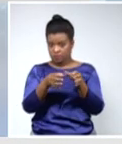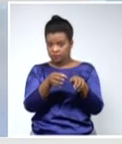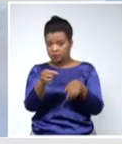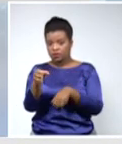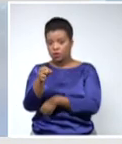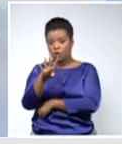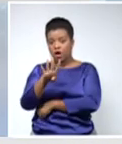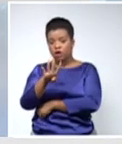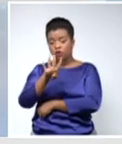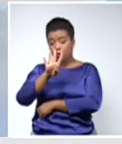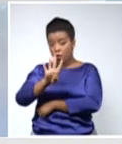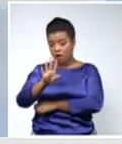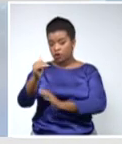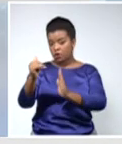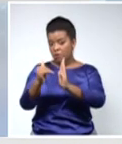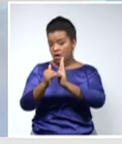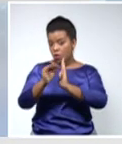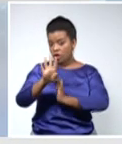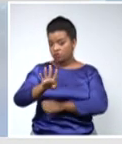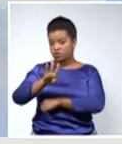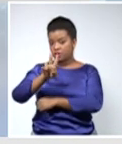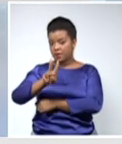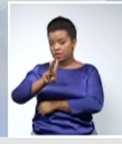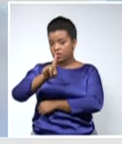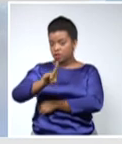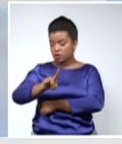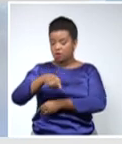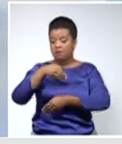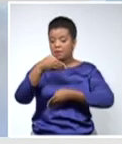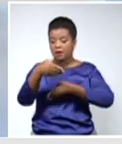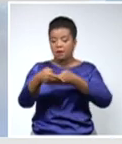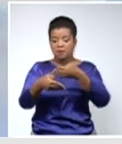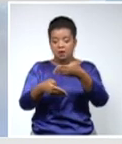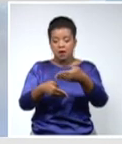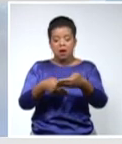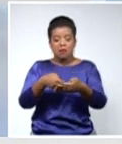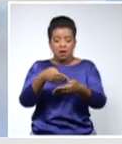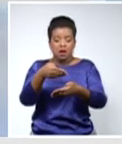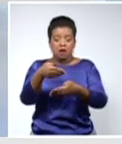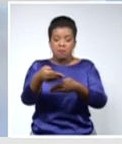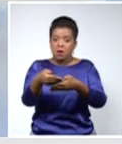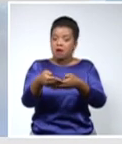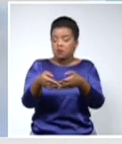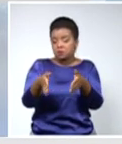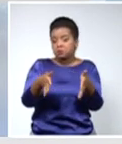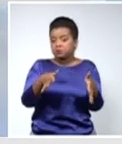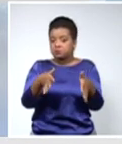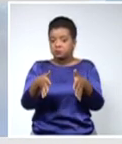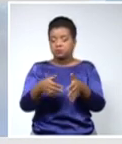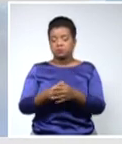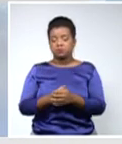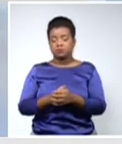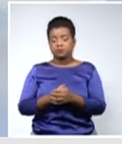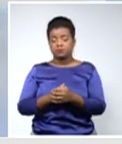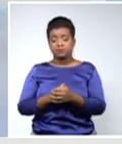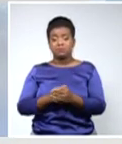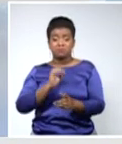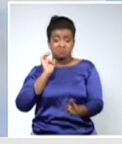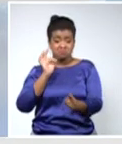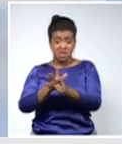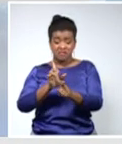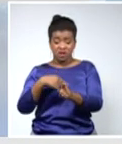4.421 con una evolución clínica estable. Lamentamos al inicio de la conferencia, dimos